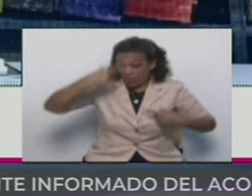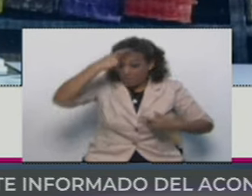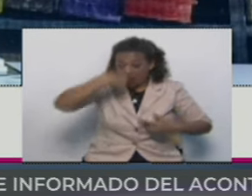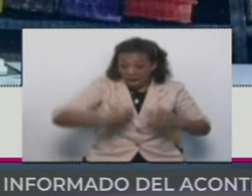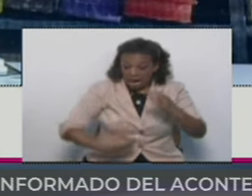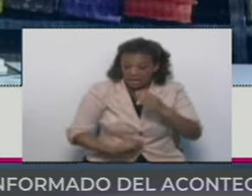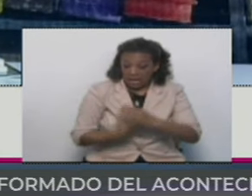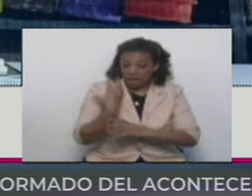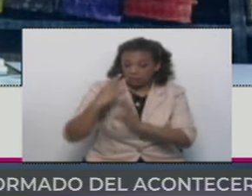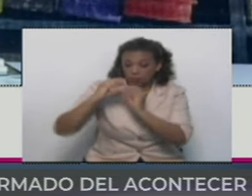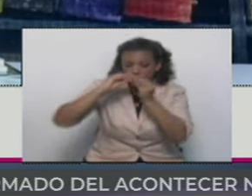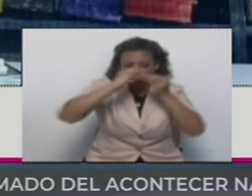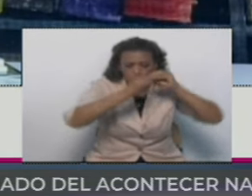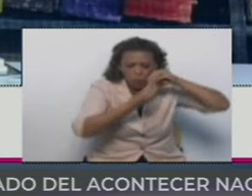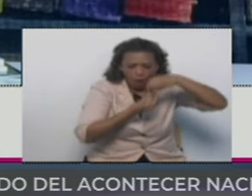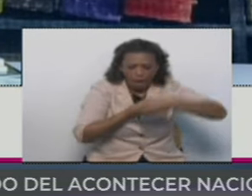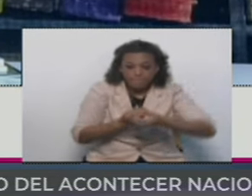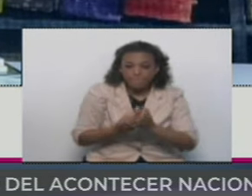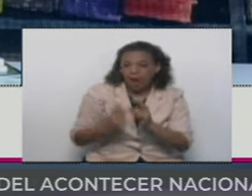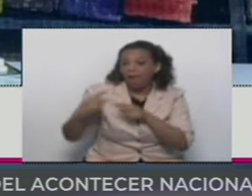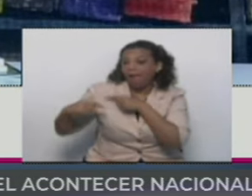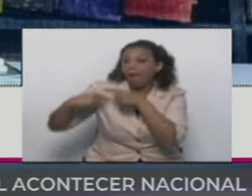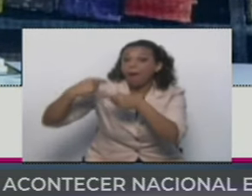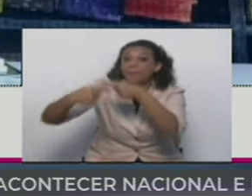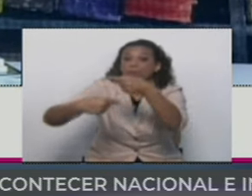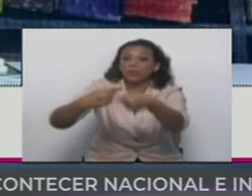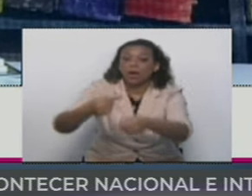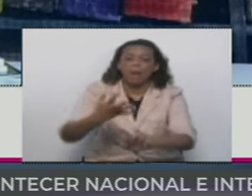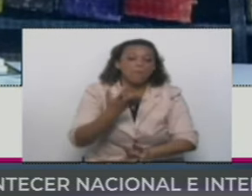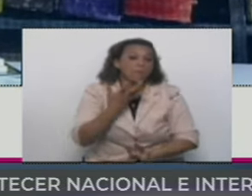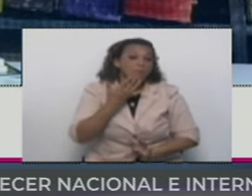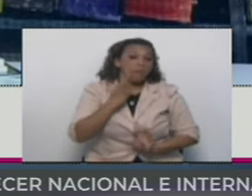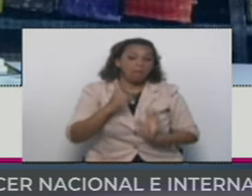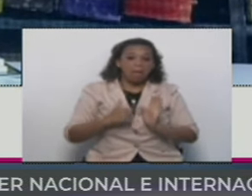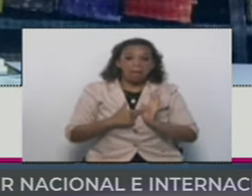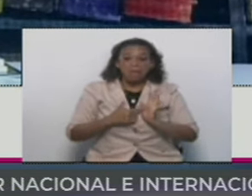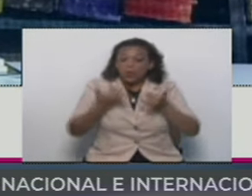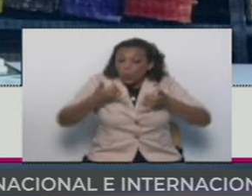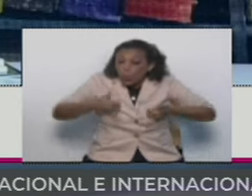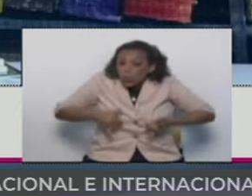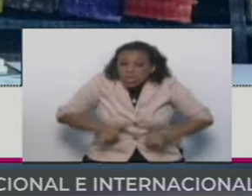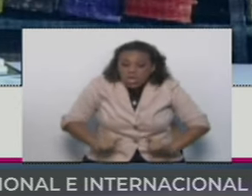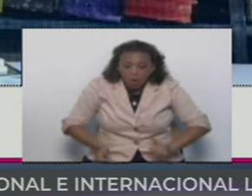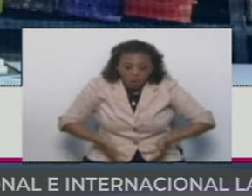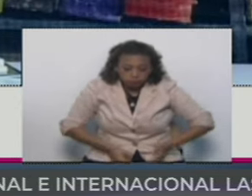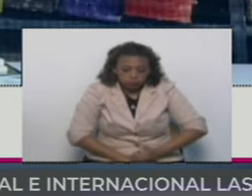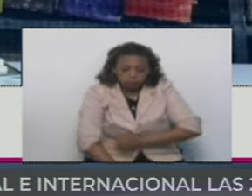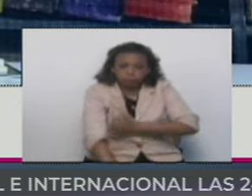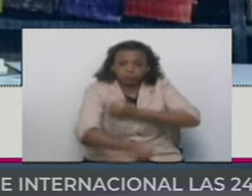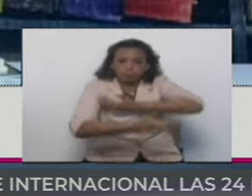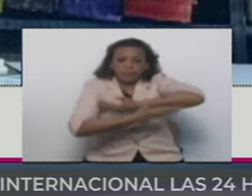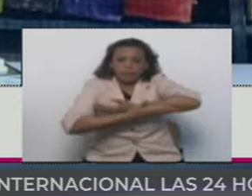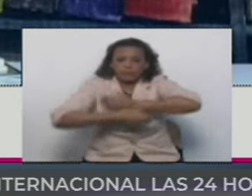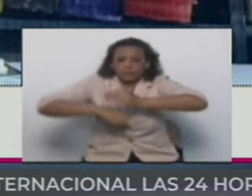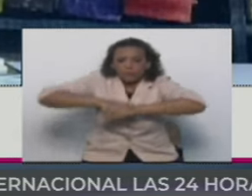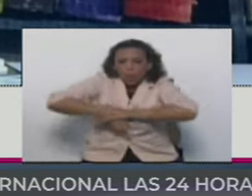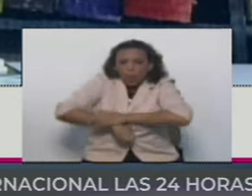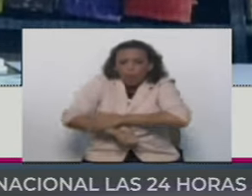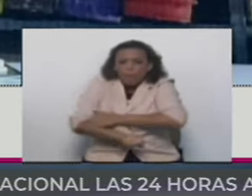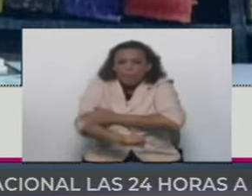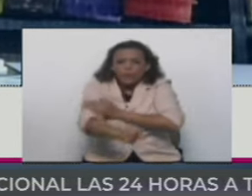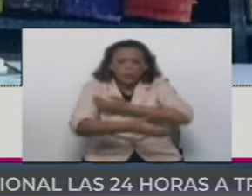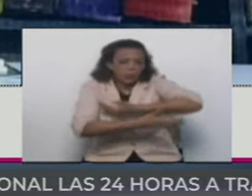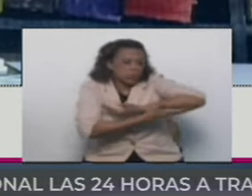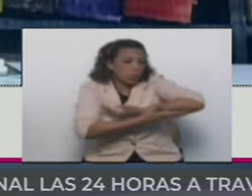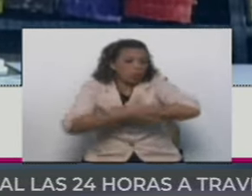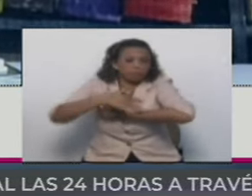crearse evoluciona. Es como cuando uno tiene un hijo, ¿verdad? Uno lo